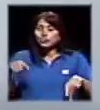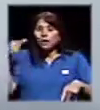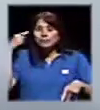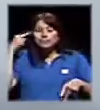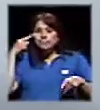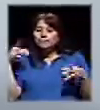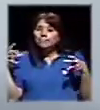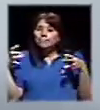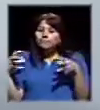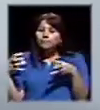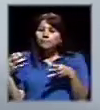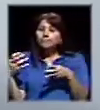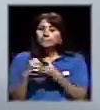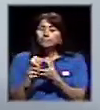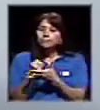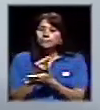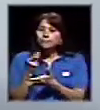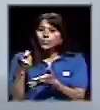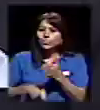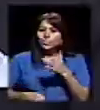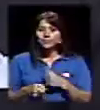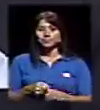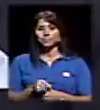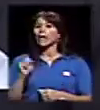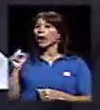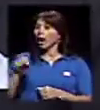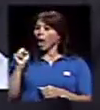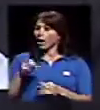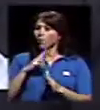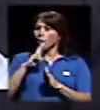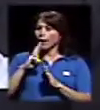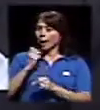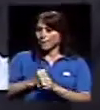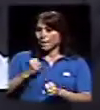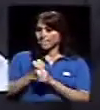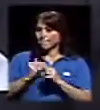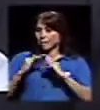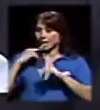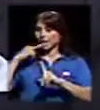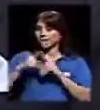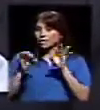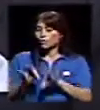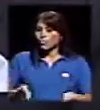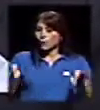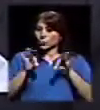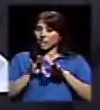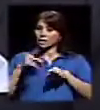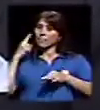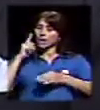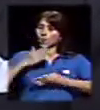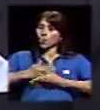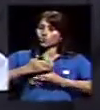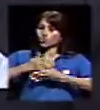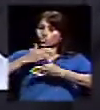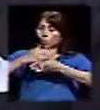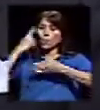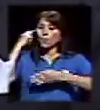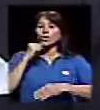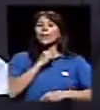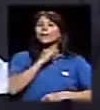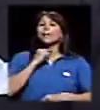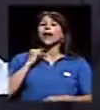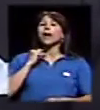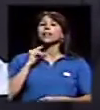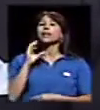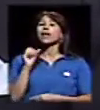funcionaba de manera tan... El papel de la iglesia es muy importante en la construcción de infraestructura, porque es básicamente el padre Pomar, y me parece que